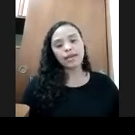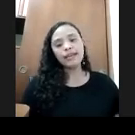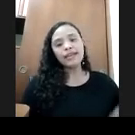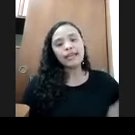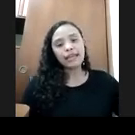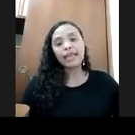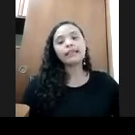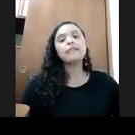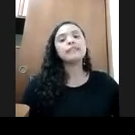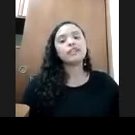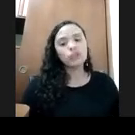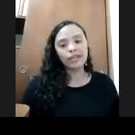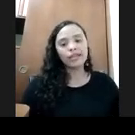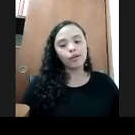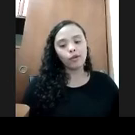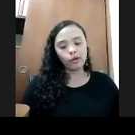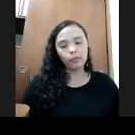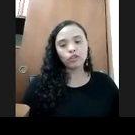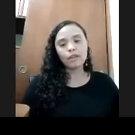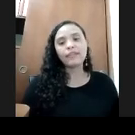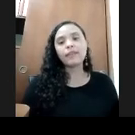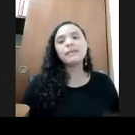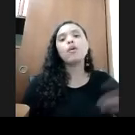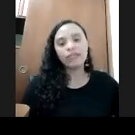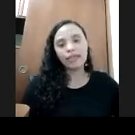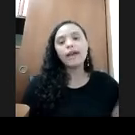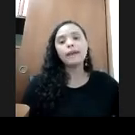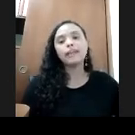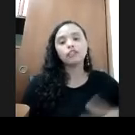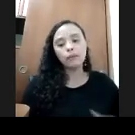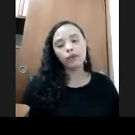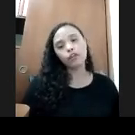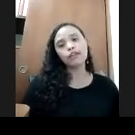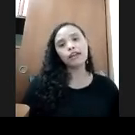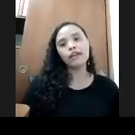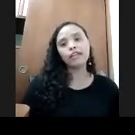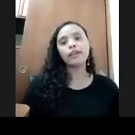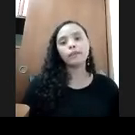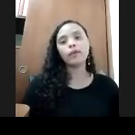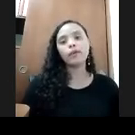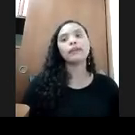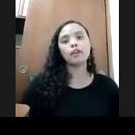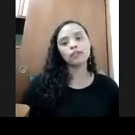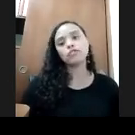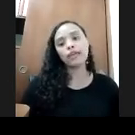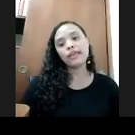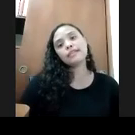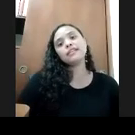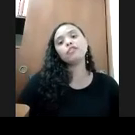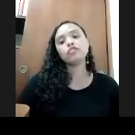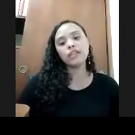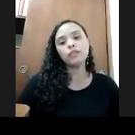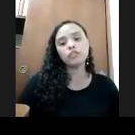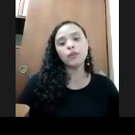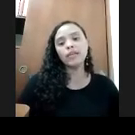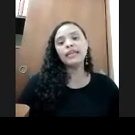aprovechar que estas limitaciones que nos puso la pandemia como ventajas para entonces poder contar con estos equipos que están en otras ciudades y que sin ellos